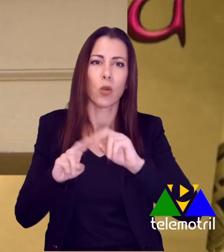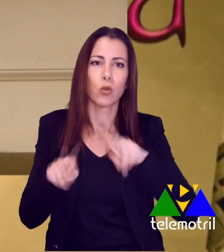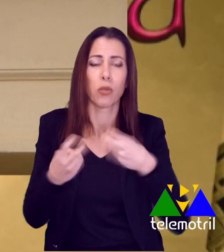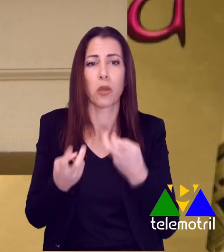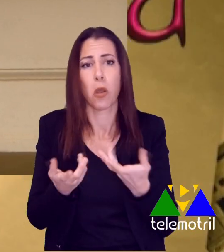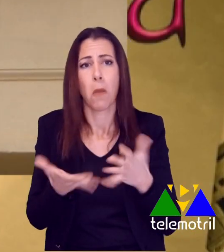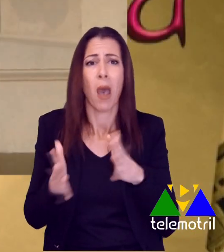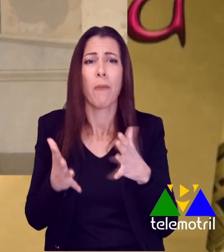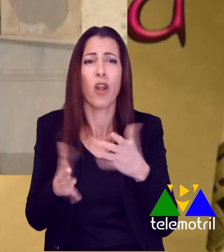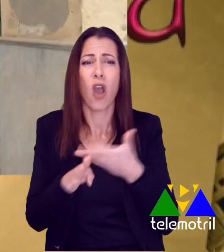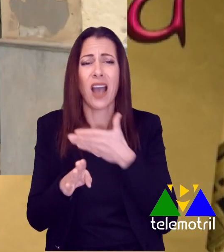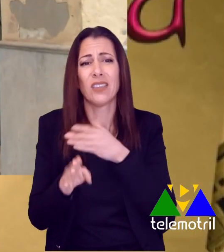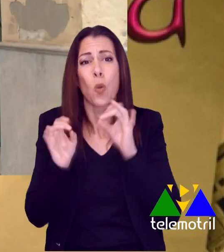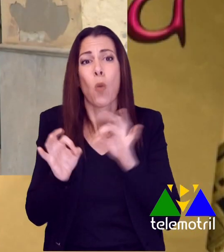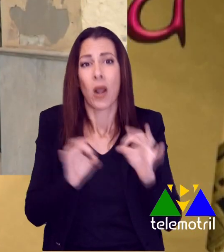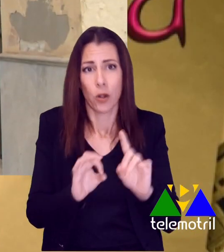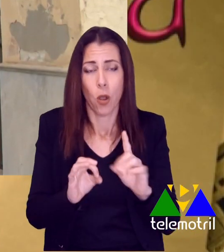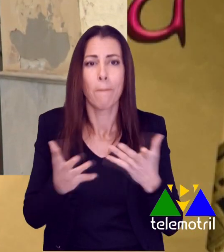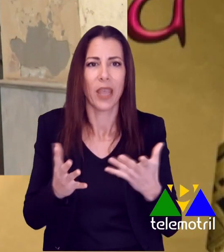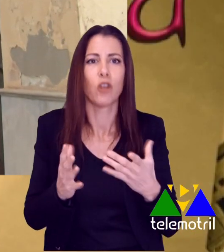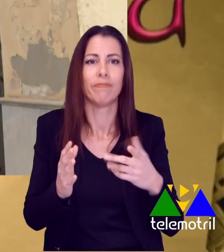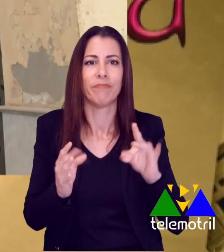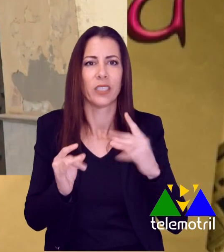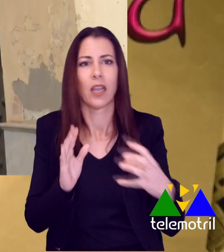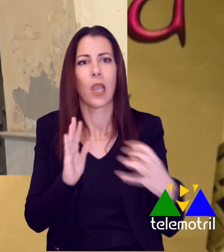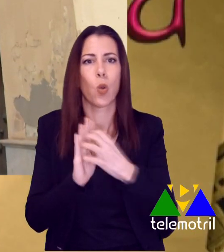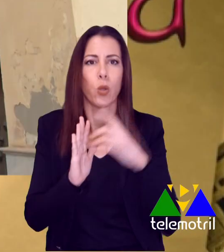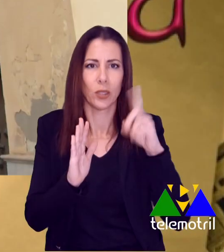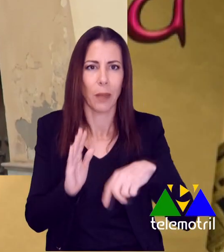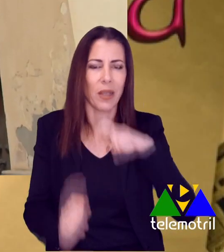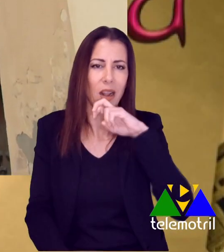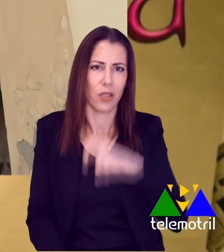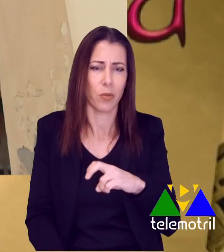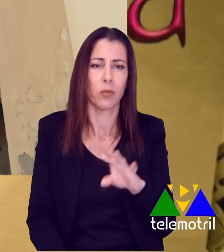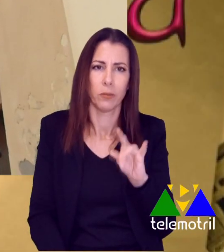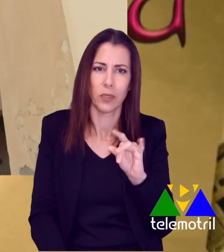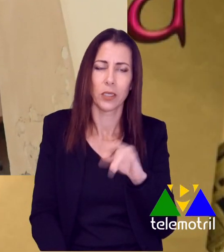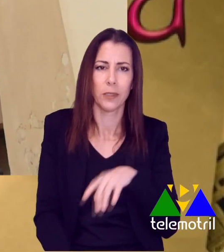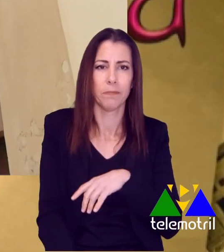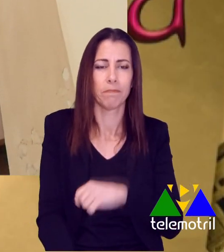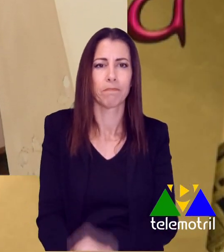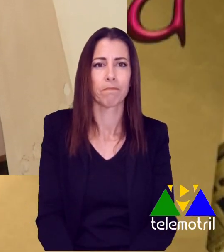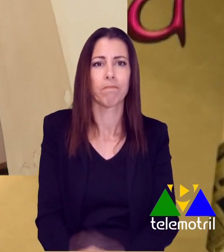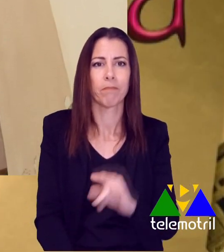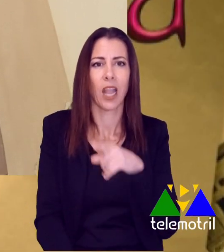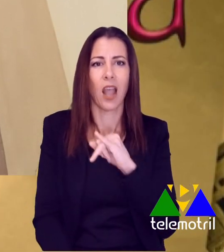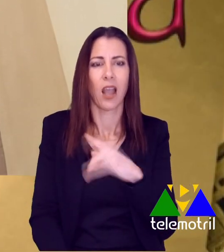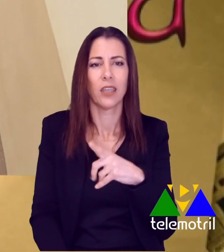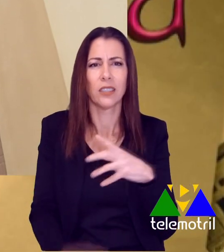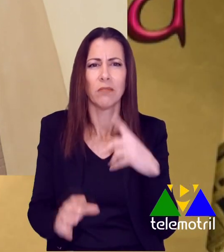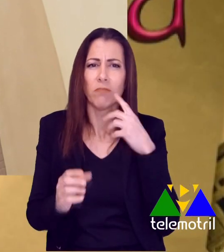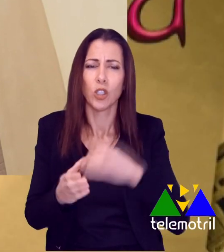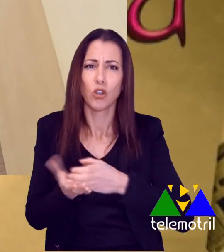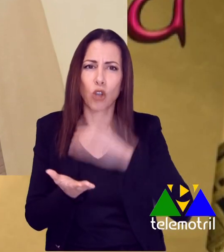debía ser así anterior, y se le pone el escudo del arzobispo. Sí, de hecho tenemos ahí la granada, tenemos una